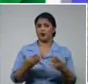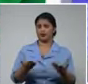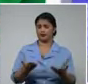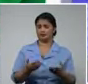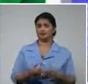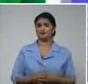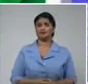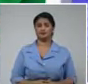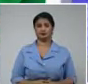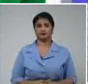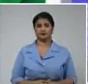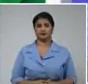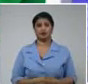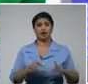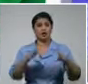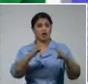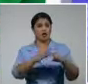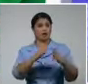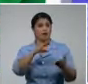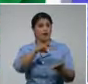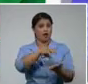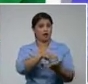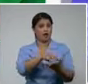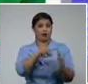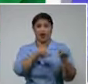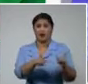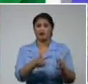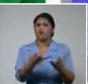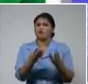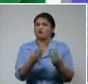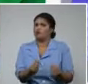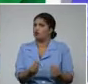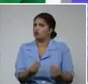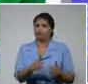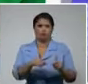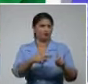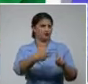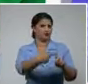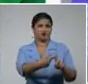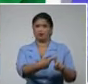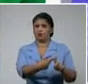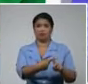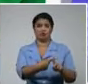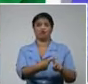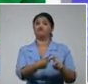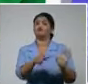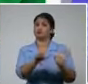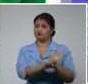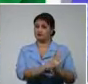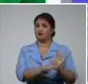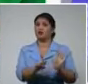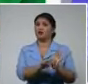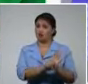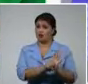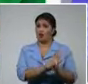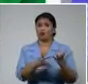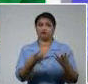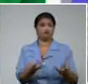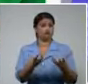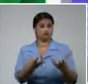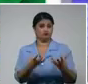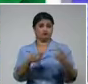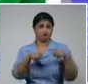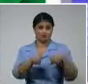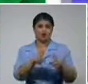vivir en una zona, en un área donde estaba en vigilancia por haberse detectado casos positivos,